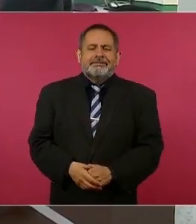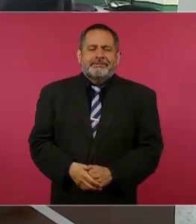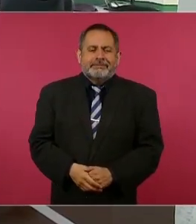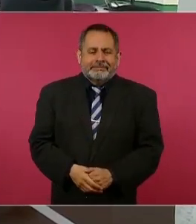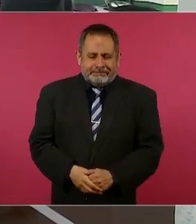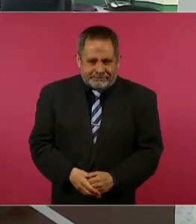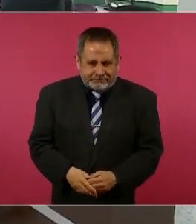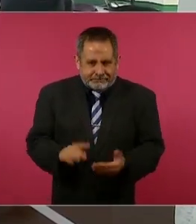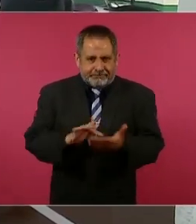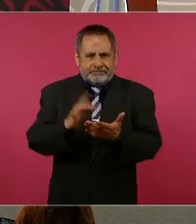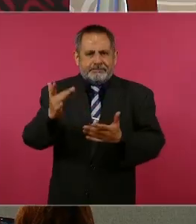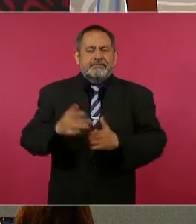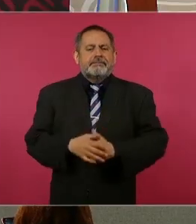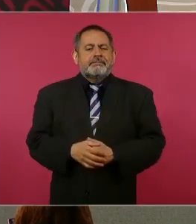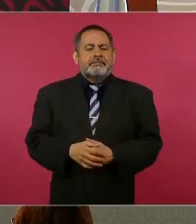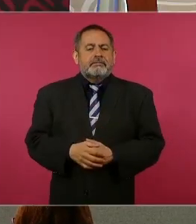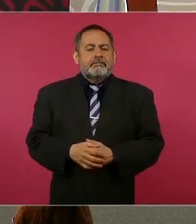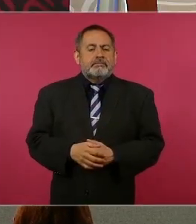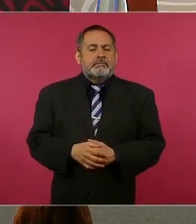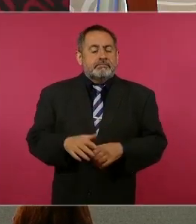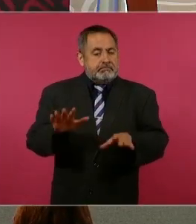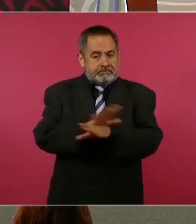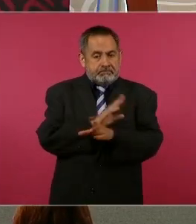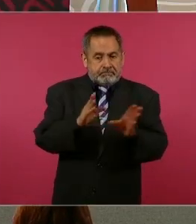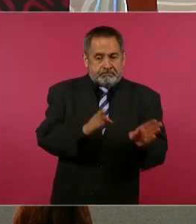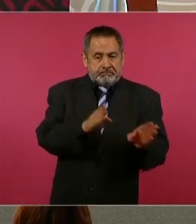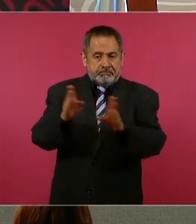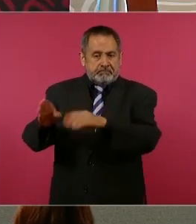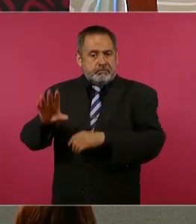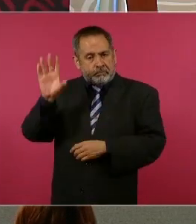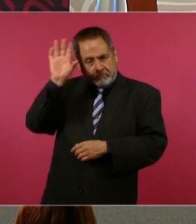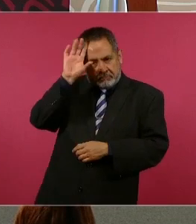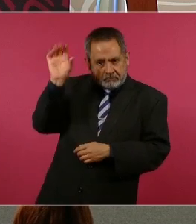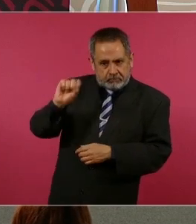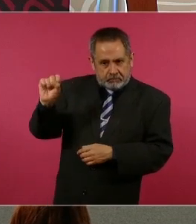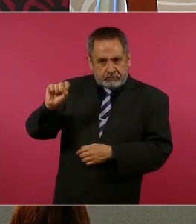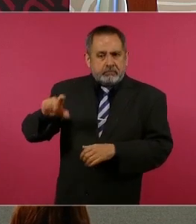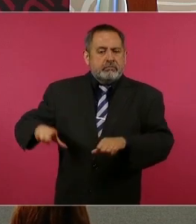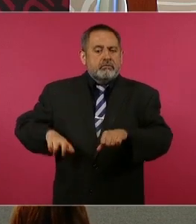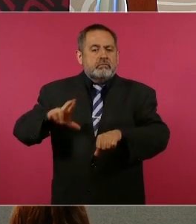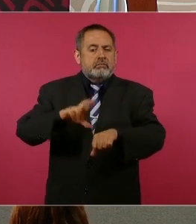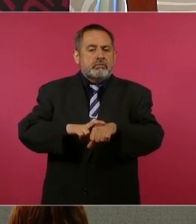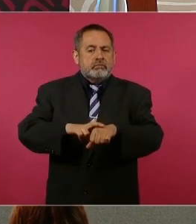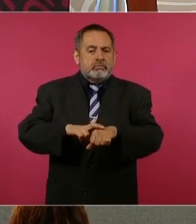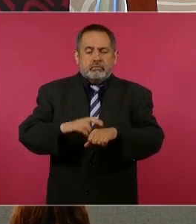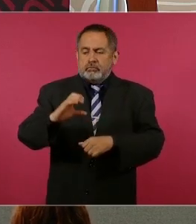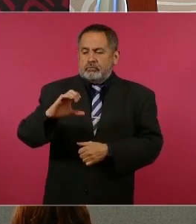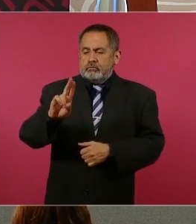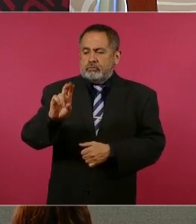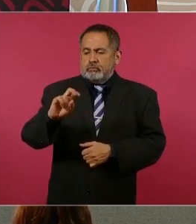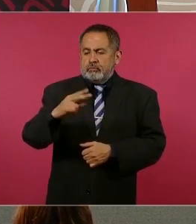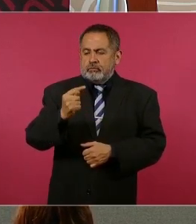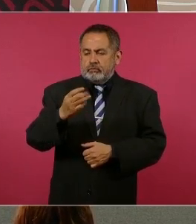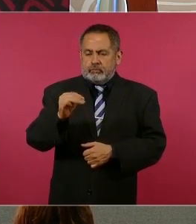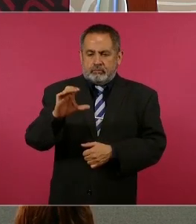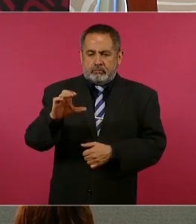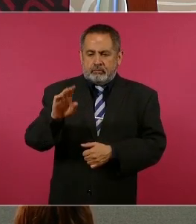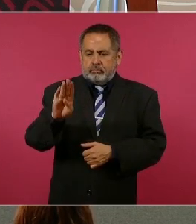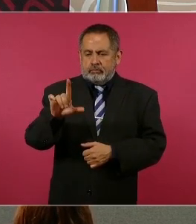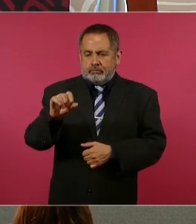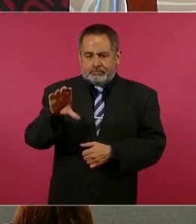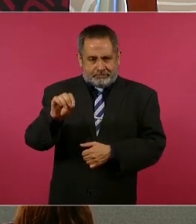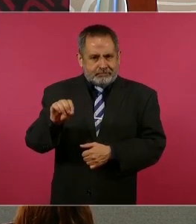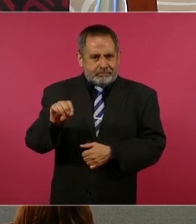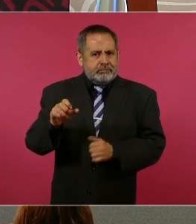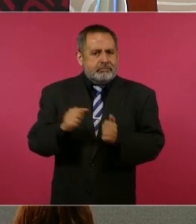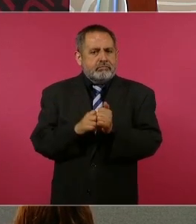Muchas gracias. Y nos vamos a Morelos, donde está ya el gobernador Cuauhtémoc Blanco, acompañado del comisionado